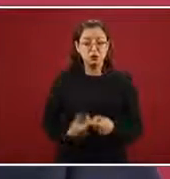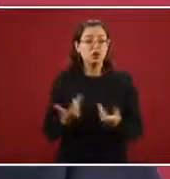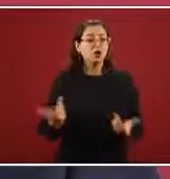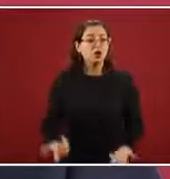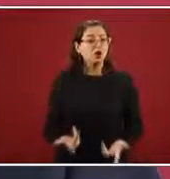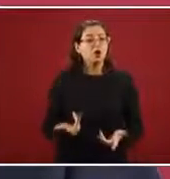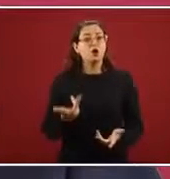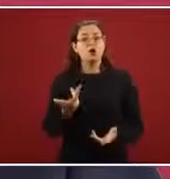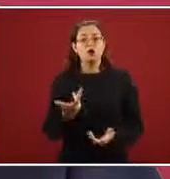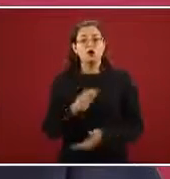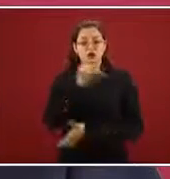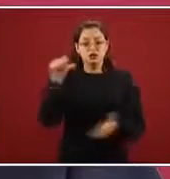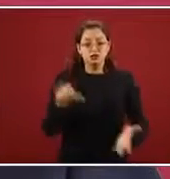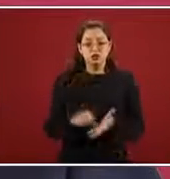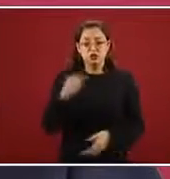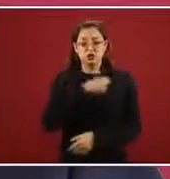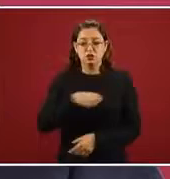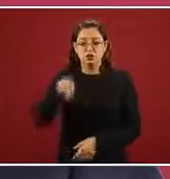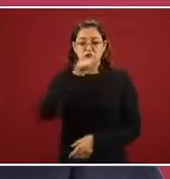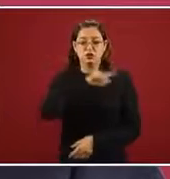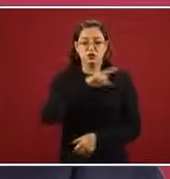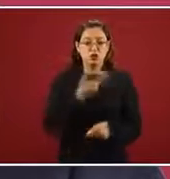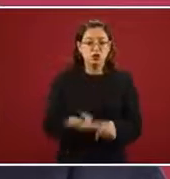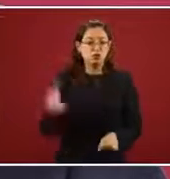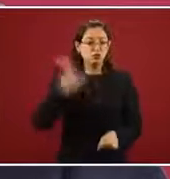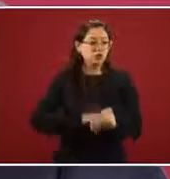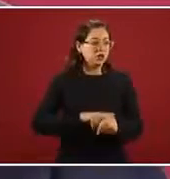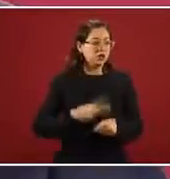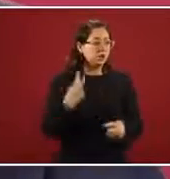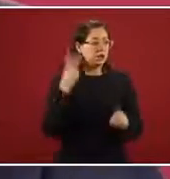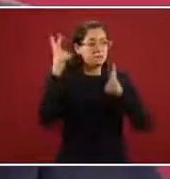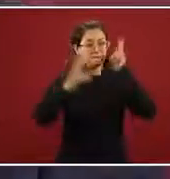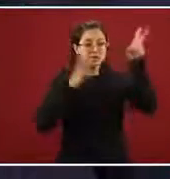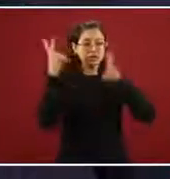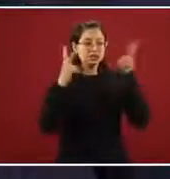visitando centros de salud y hospitales,